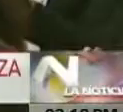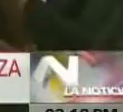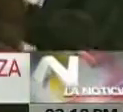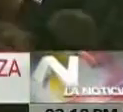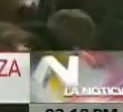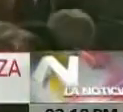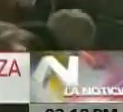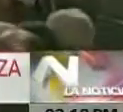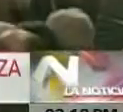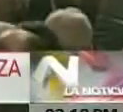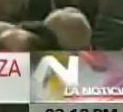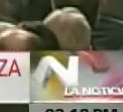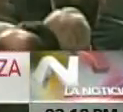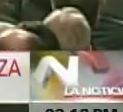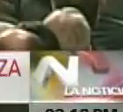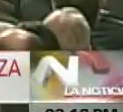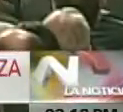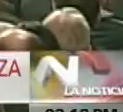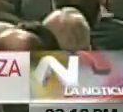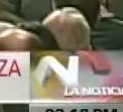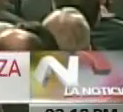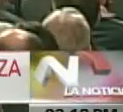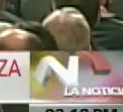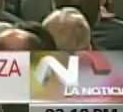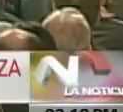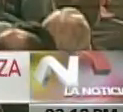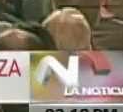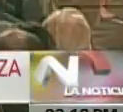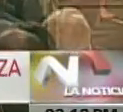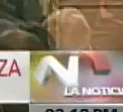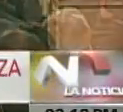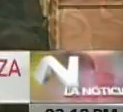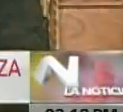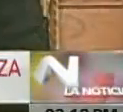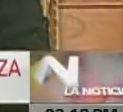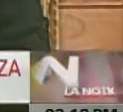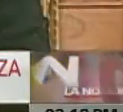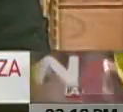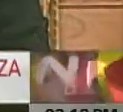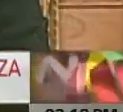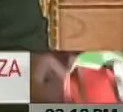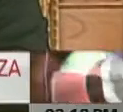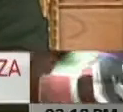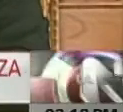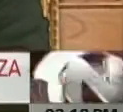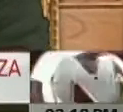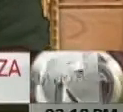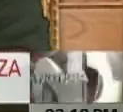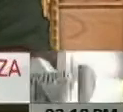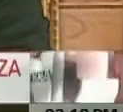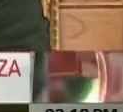Segundo, el cinturón gasífero, donde hay importantes proyectos en pleno desarrollo.